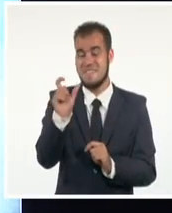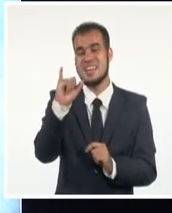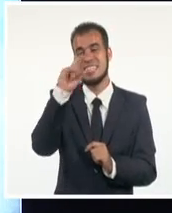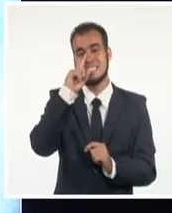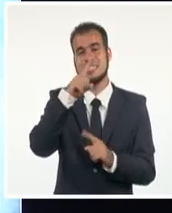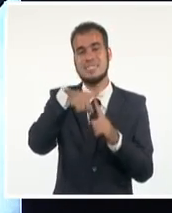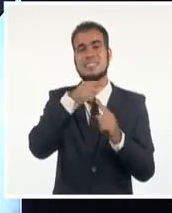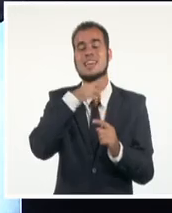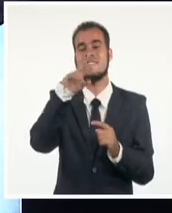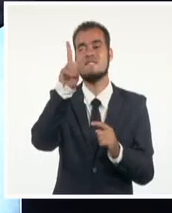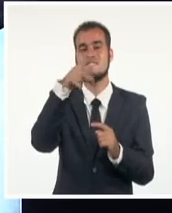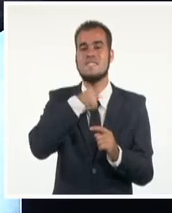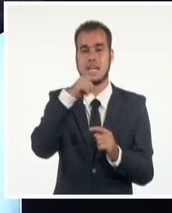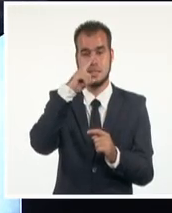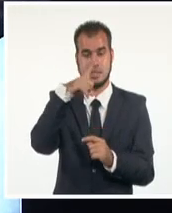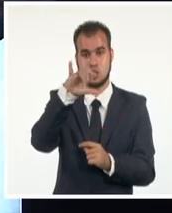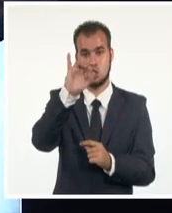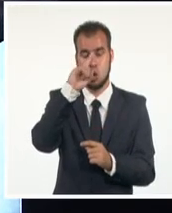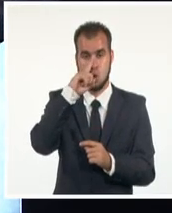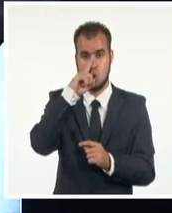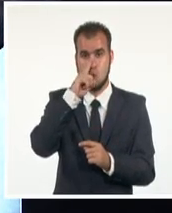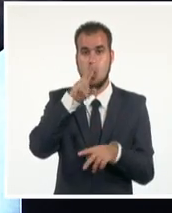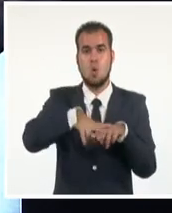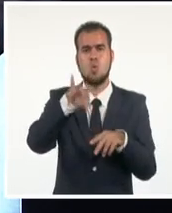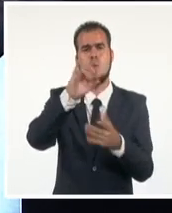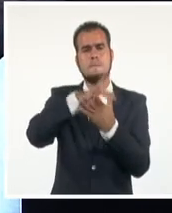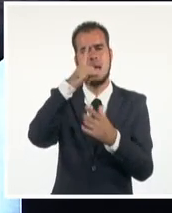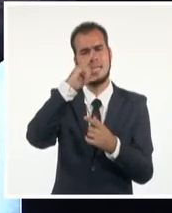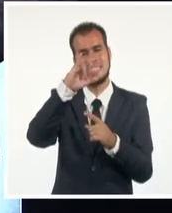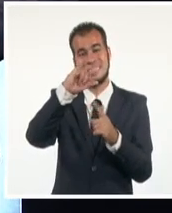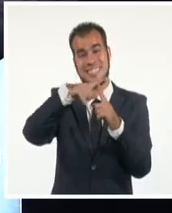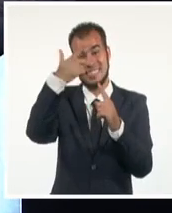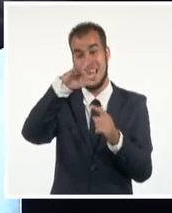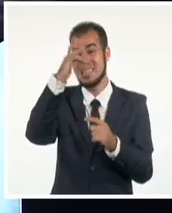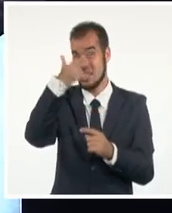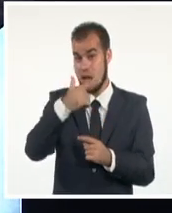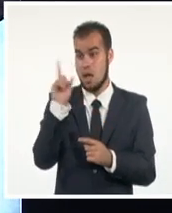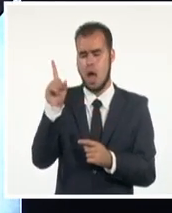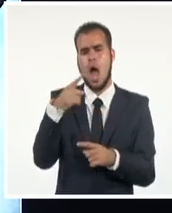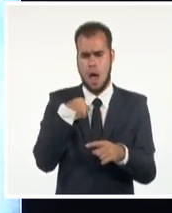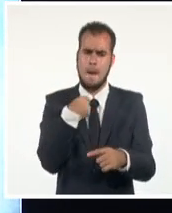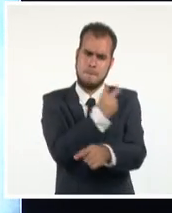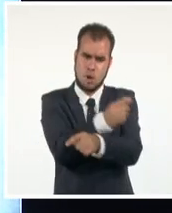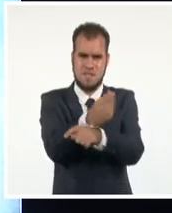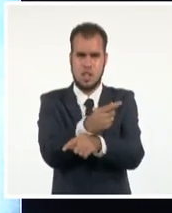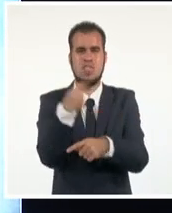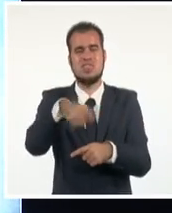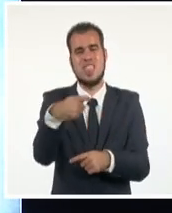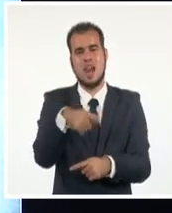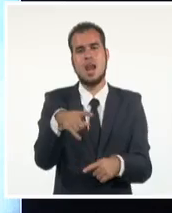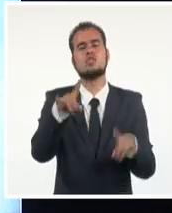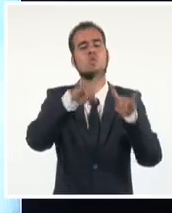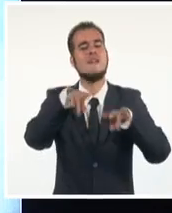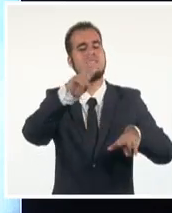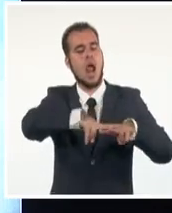de camino, ¿no? Sino que le pregunten a los integrantes de la Asociación de Cubanos en Reino Unido, que comunicó que el bloqueo les impidió